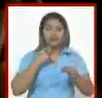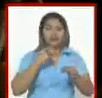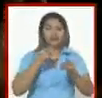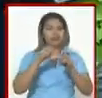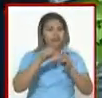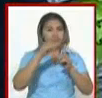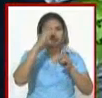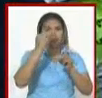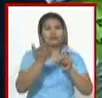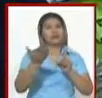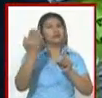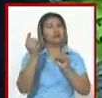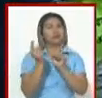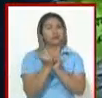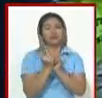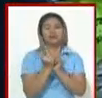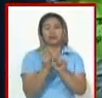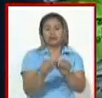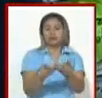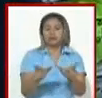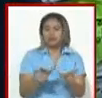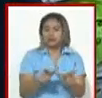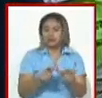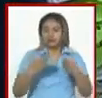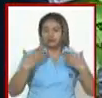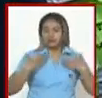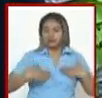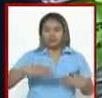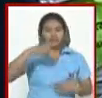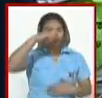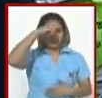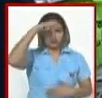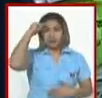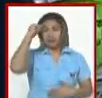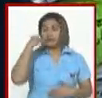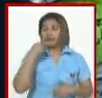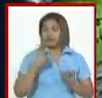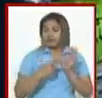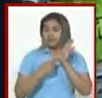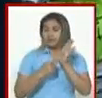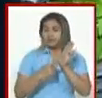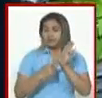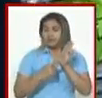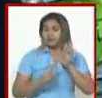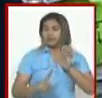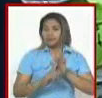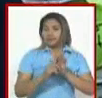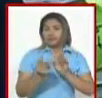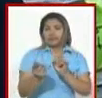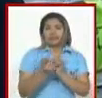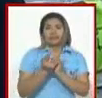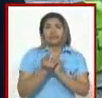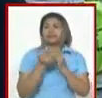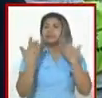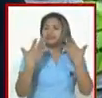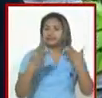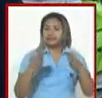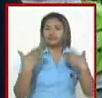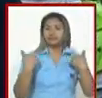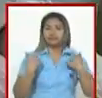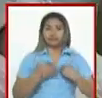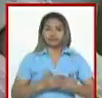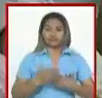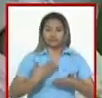estado estuvo en locales es estaba de polera negra y ha hecho la presentación espontánea se le ha fijado